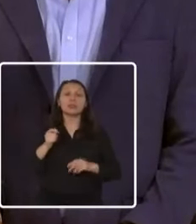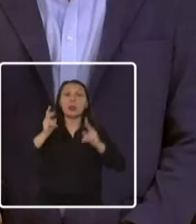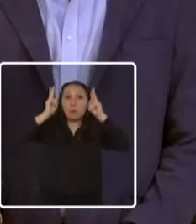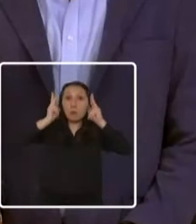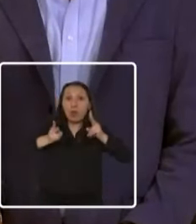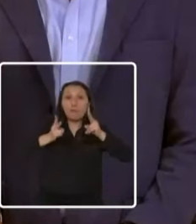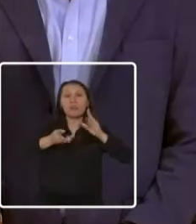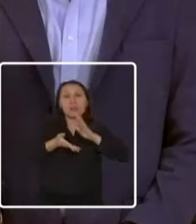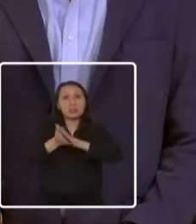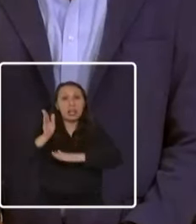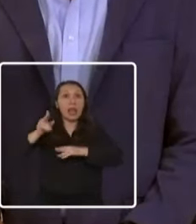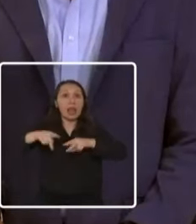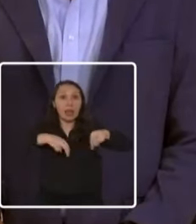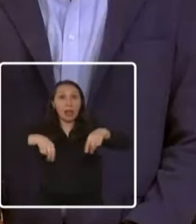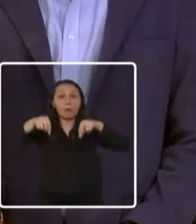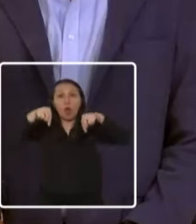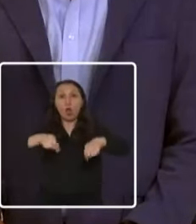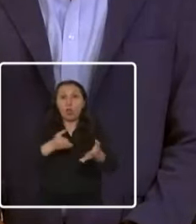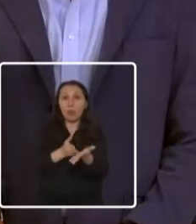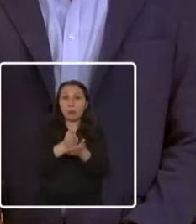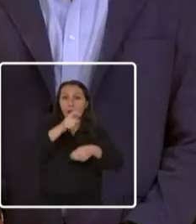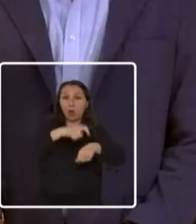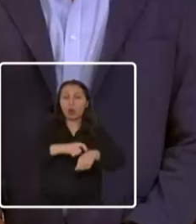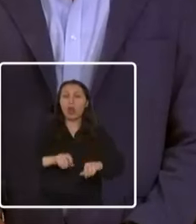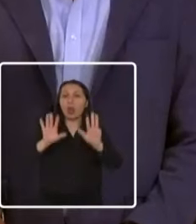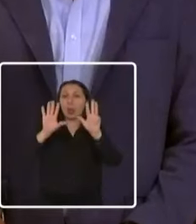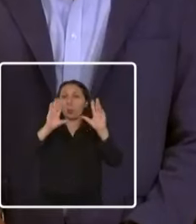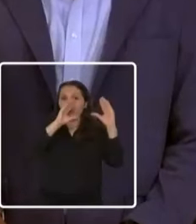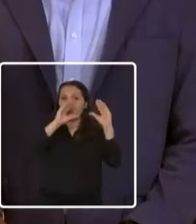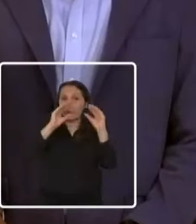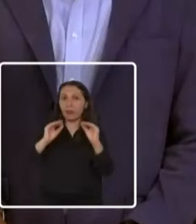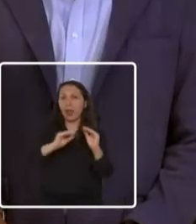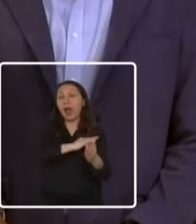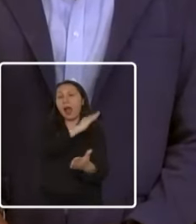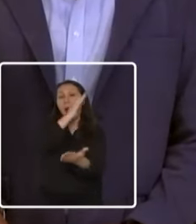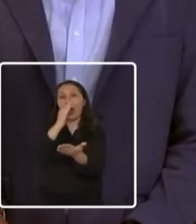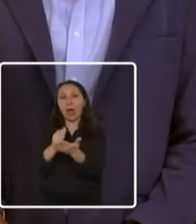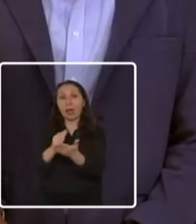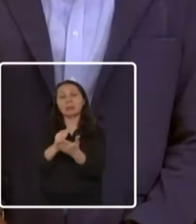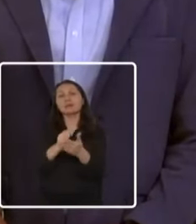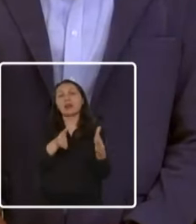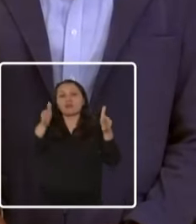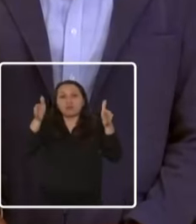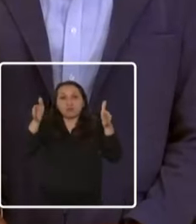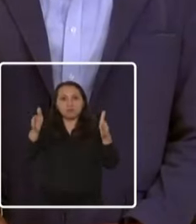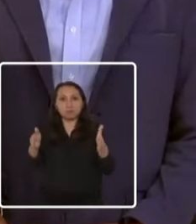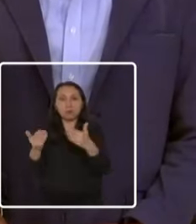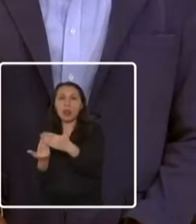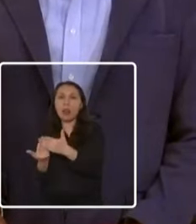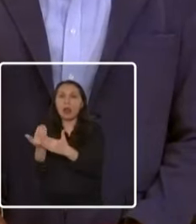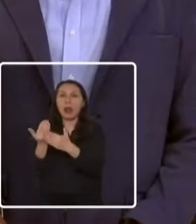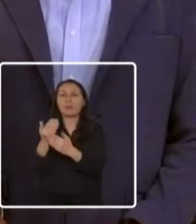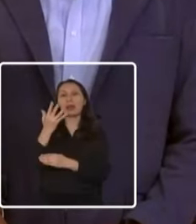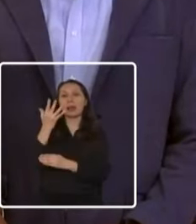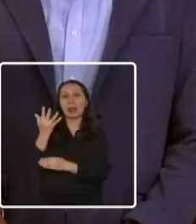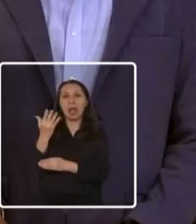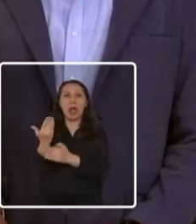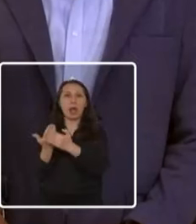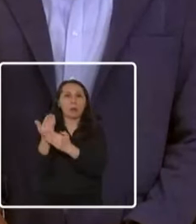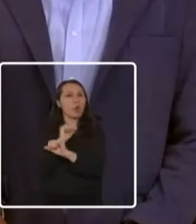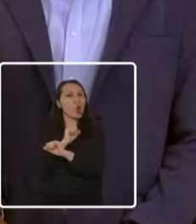de queda comienza hoy día a las 21 horas y se extenderá hasta mañana a las 5